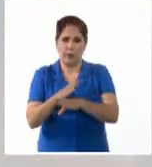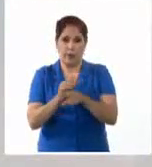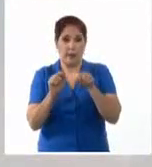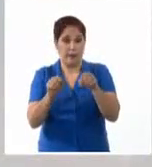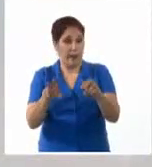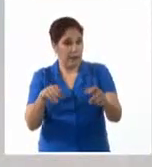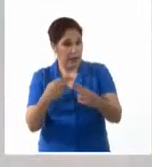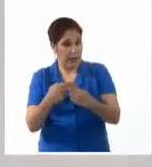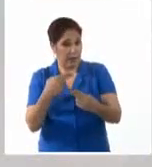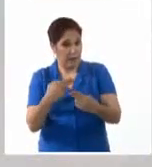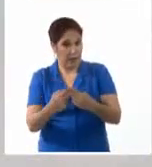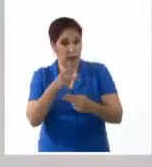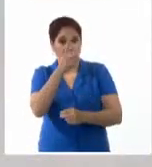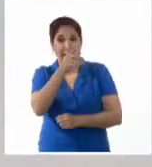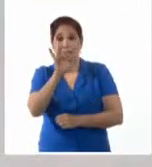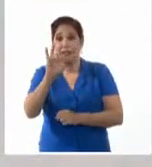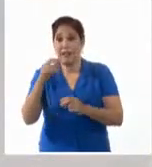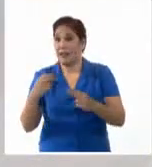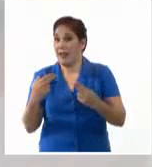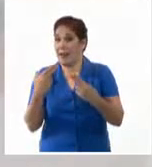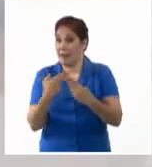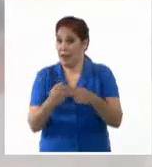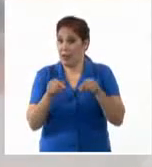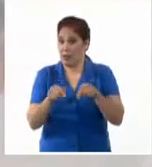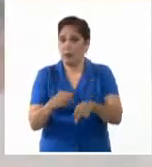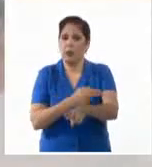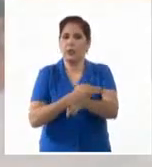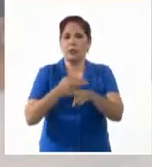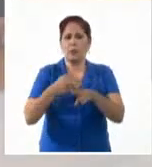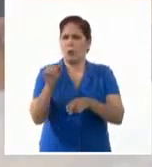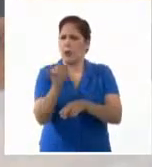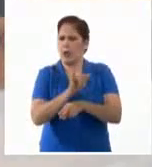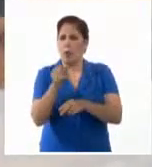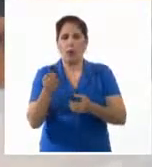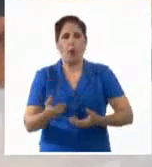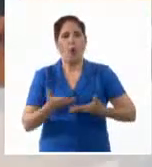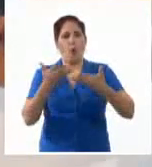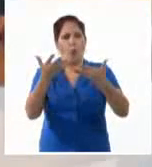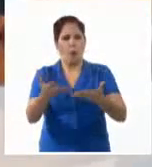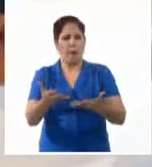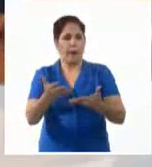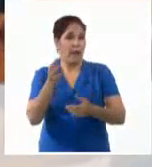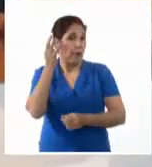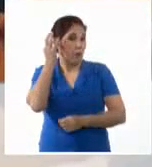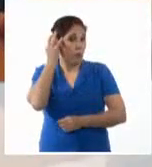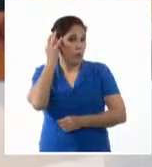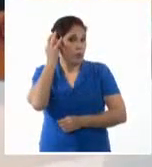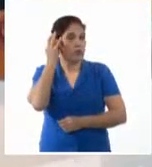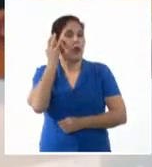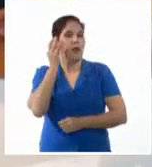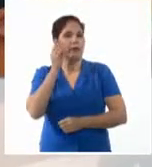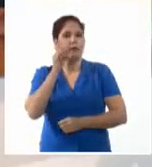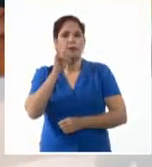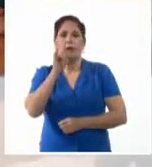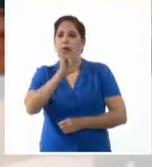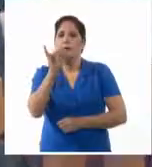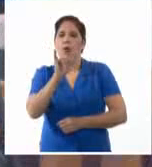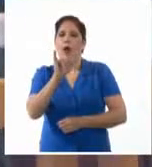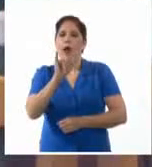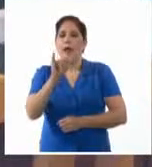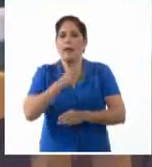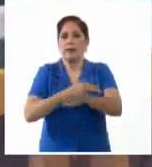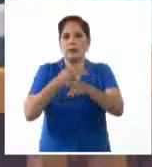su 17 edición fue reverencia a la historia. Fueron homenajeados la doctora Olga Portuondo Zúñiga, historiadora de la